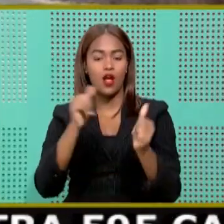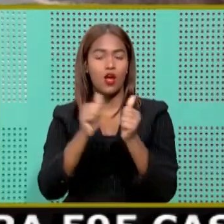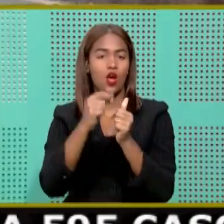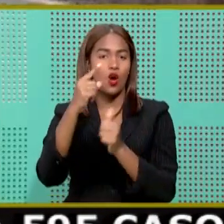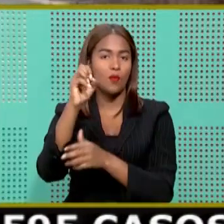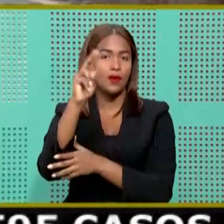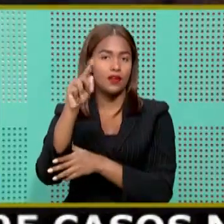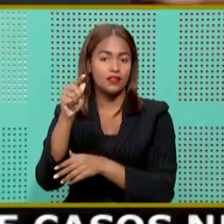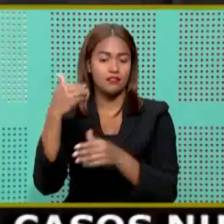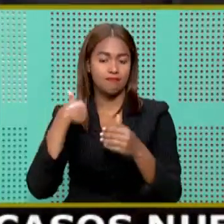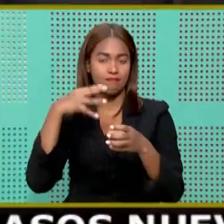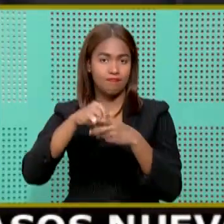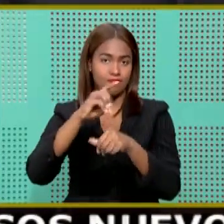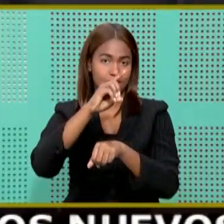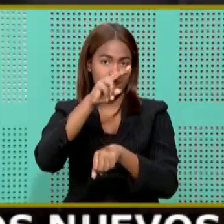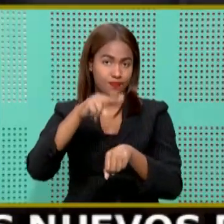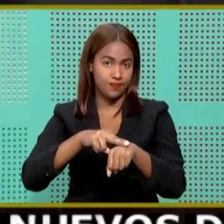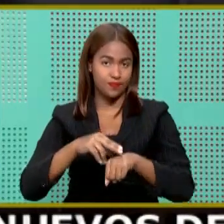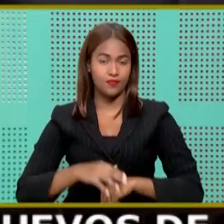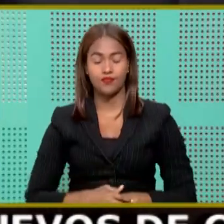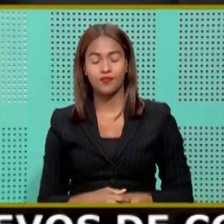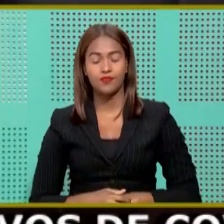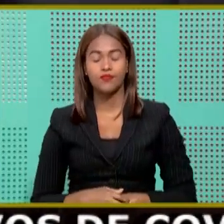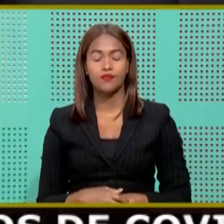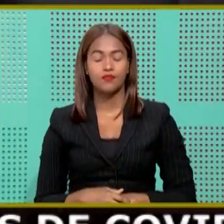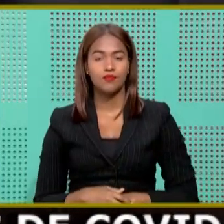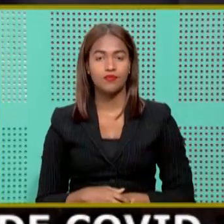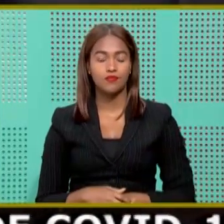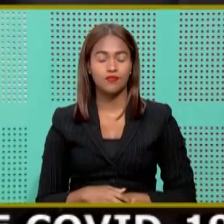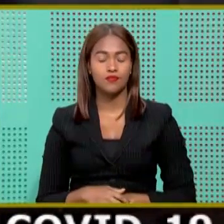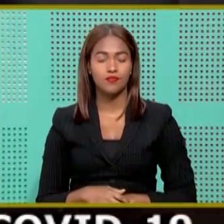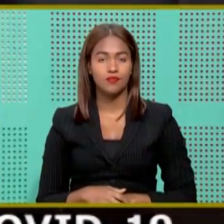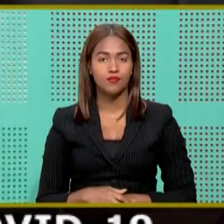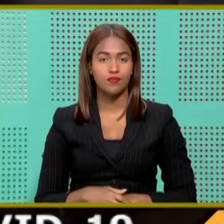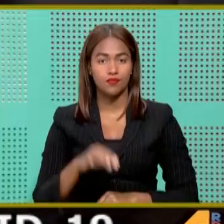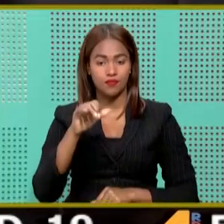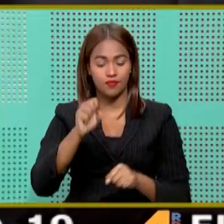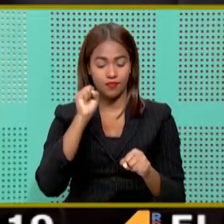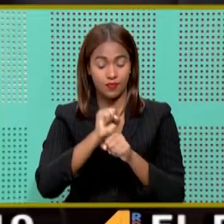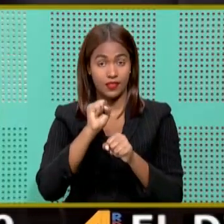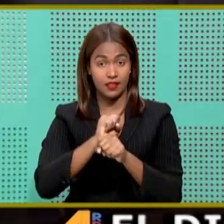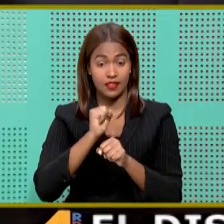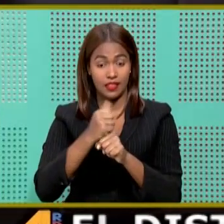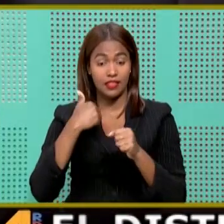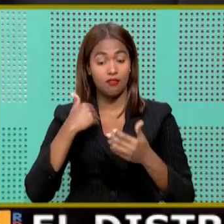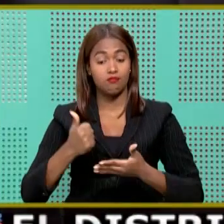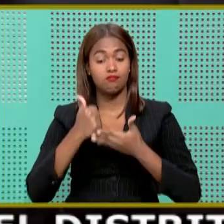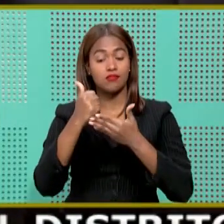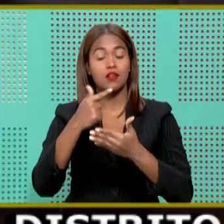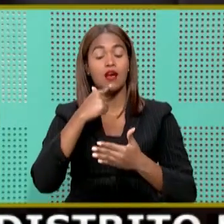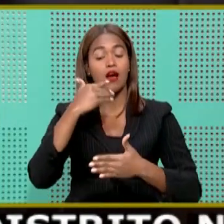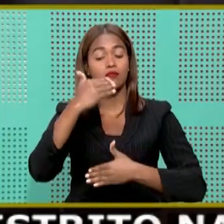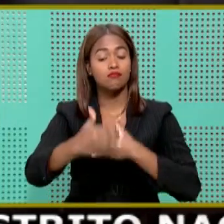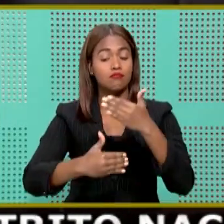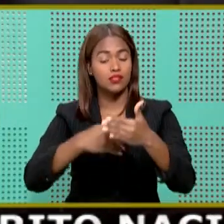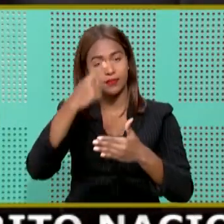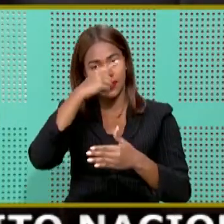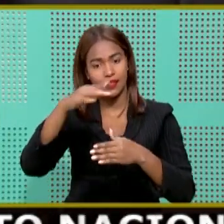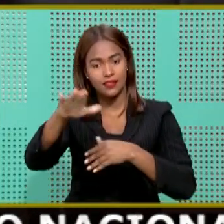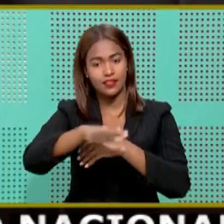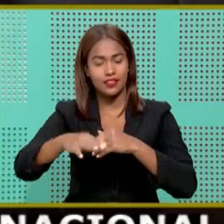el Distrito Nacional. Esta obra constituye un gran avance para el municipio de Santo Domingo